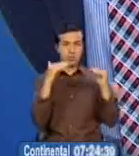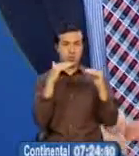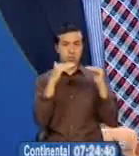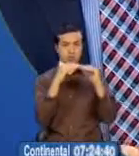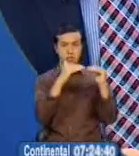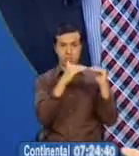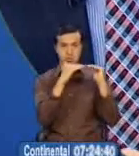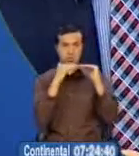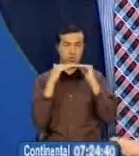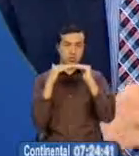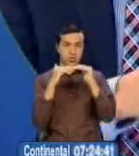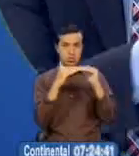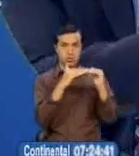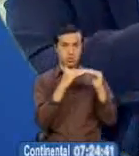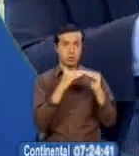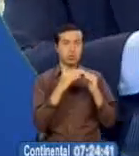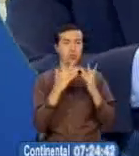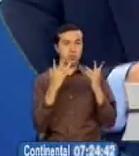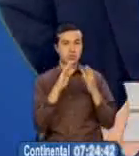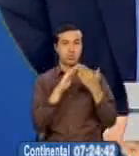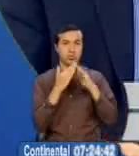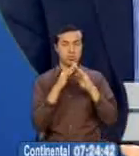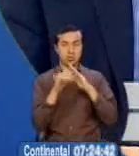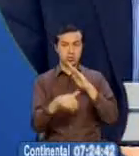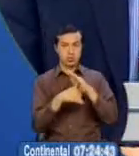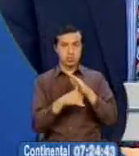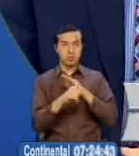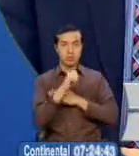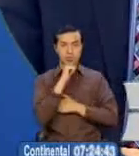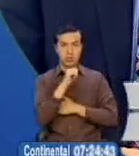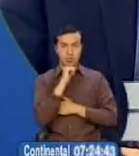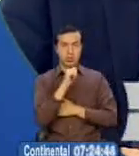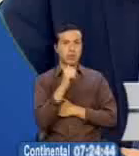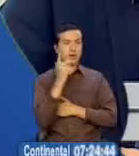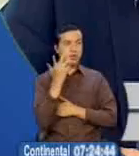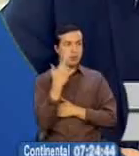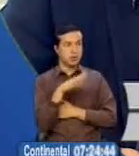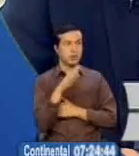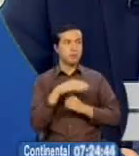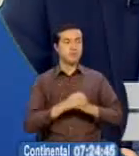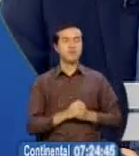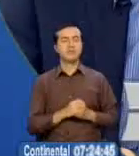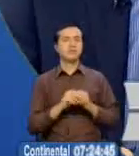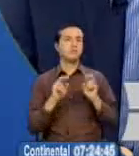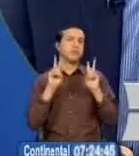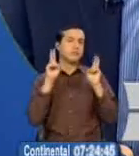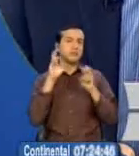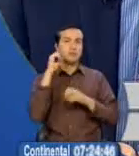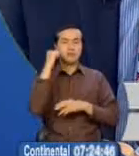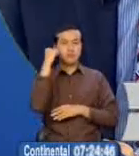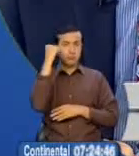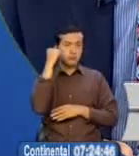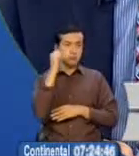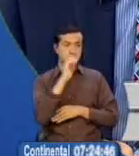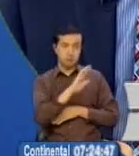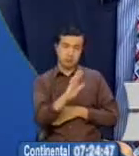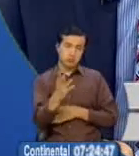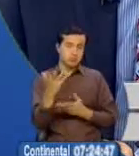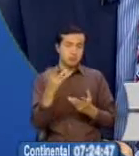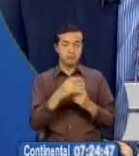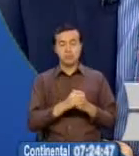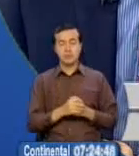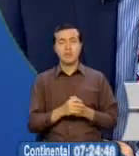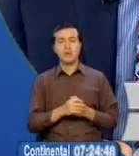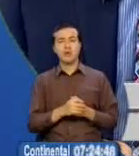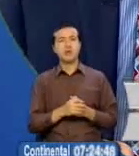equitativa, me gustaría decirlo más, a la comunidad LGBTI. Pero más allá de estos temas, que tienen derecho evidentemente, el tema